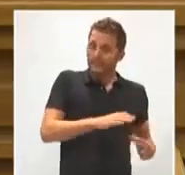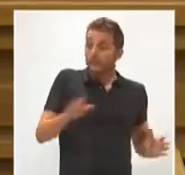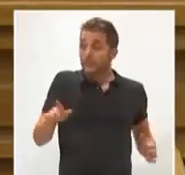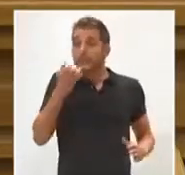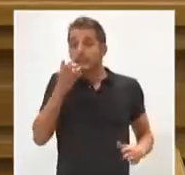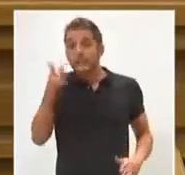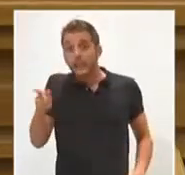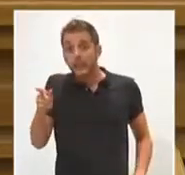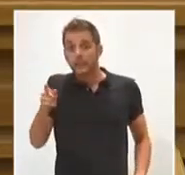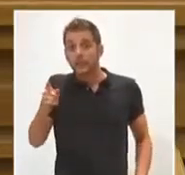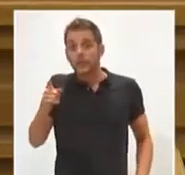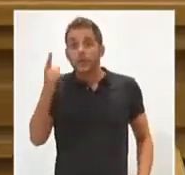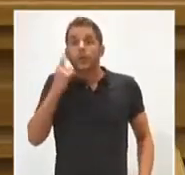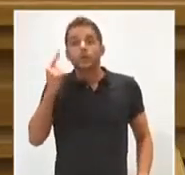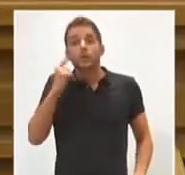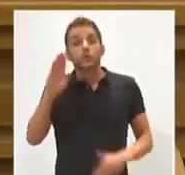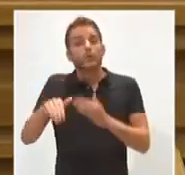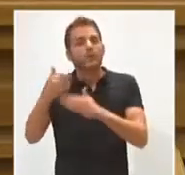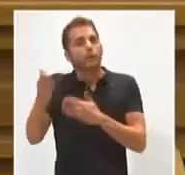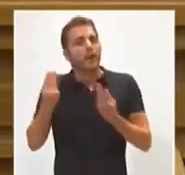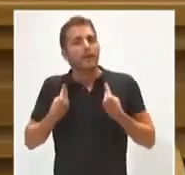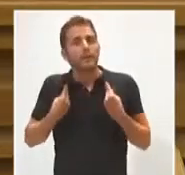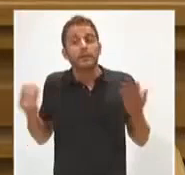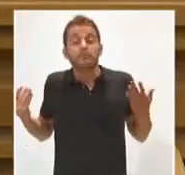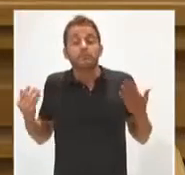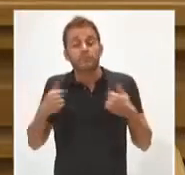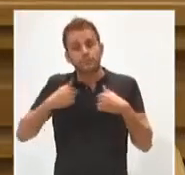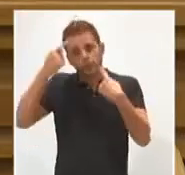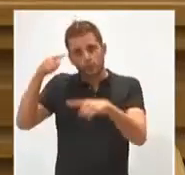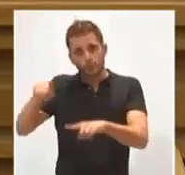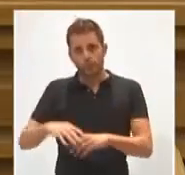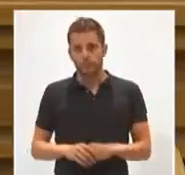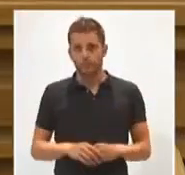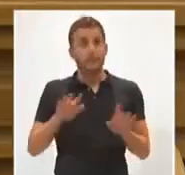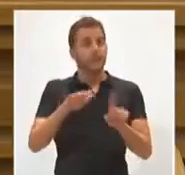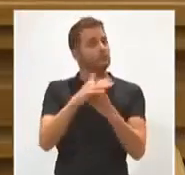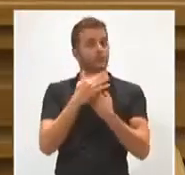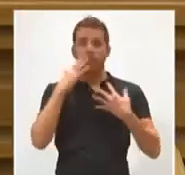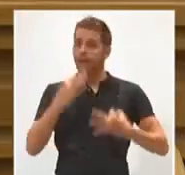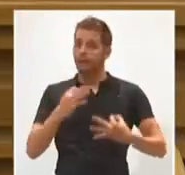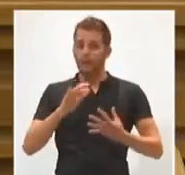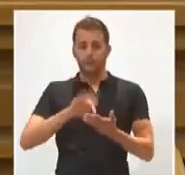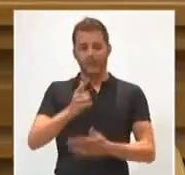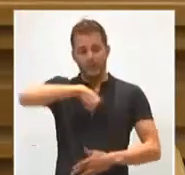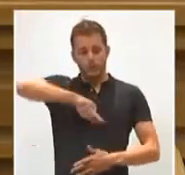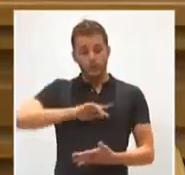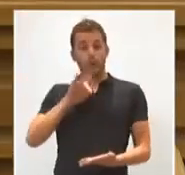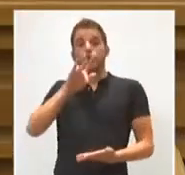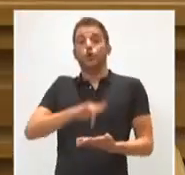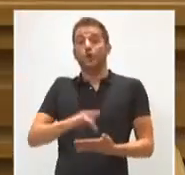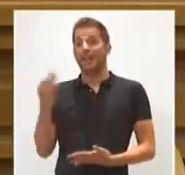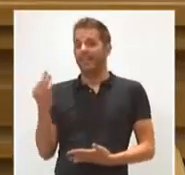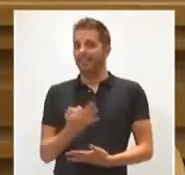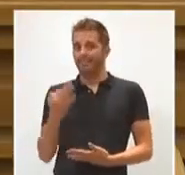fuera tampoco será lo peor pero la realidad es que nosotros tenemos que estar en nuestro sitio y mantener